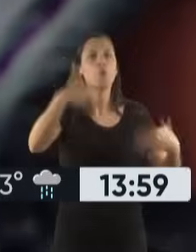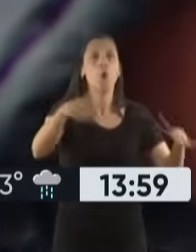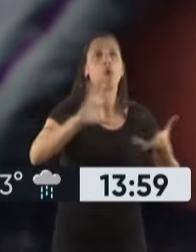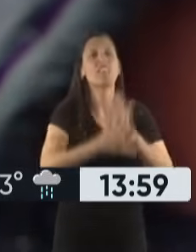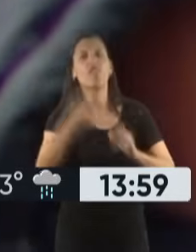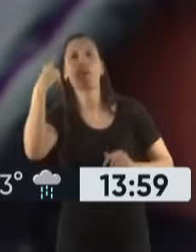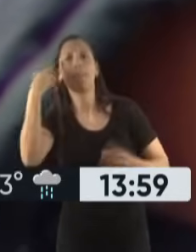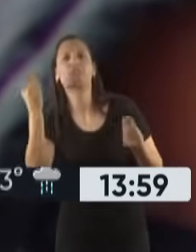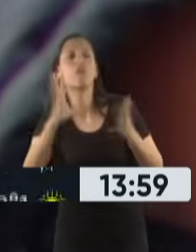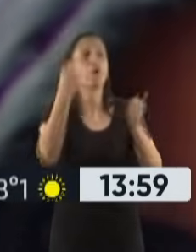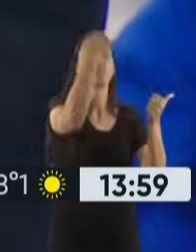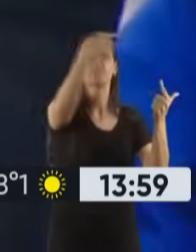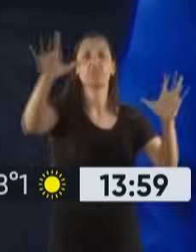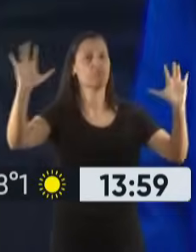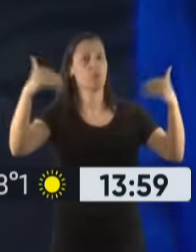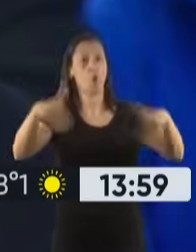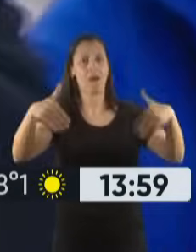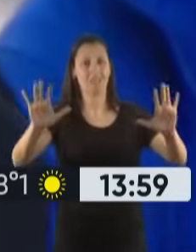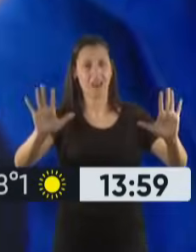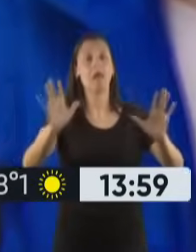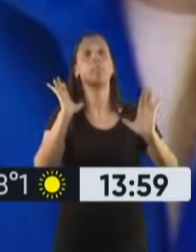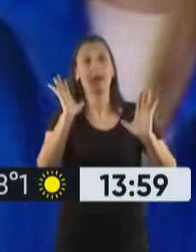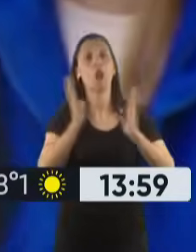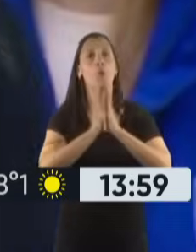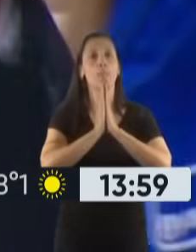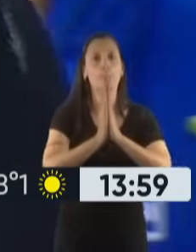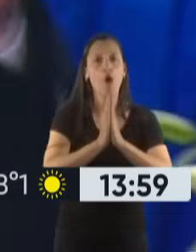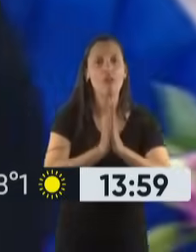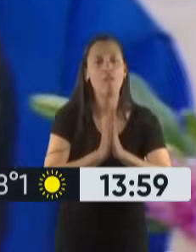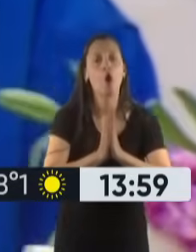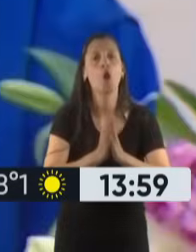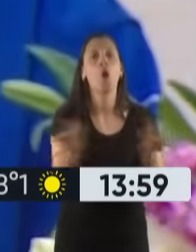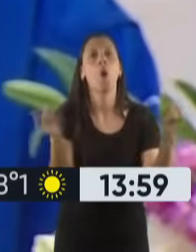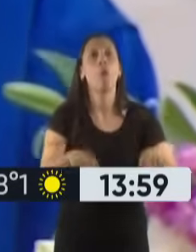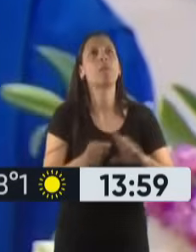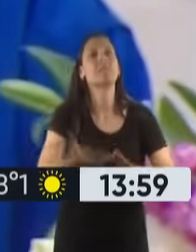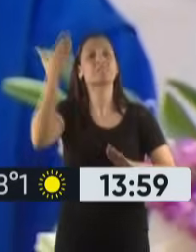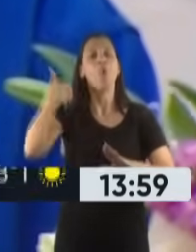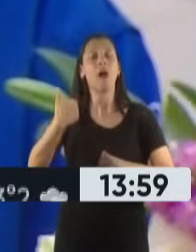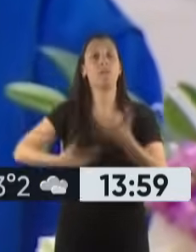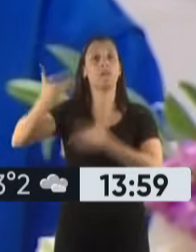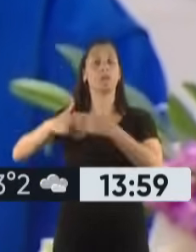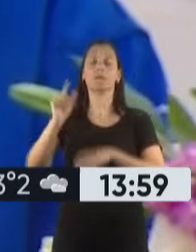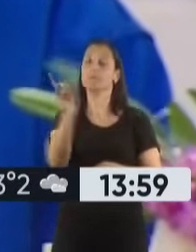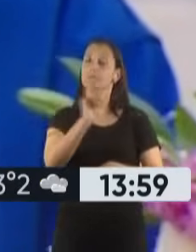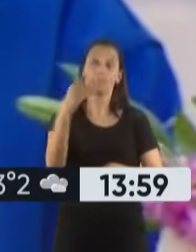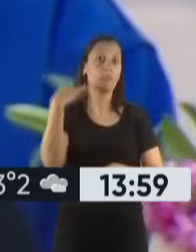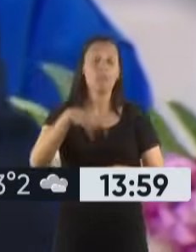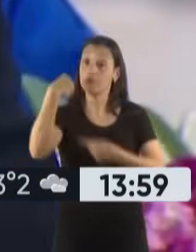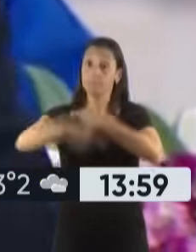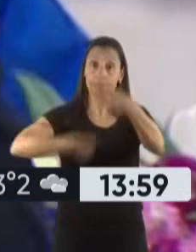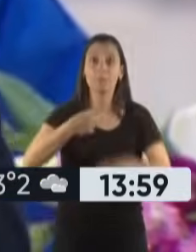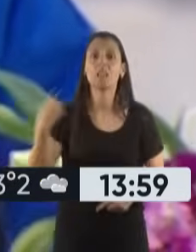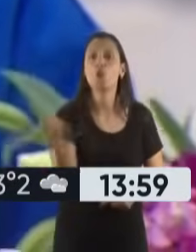piensen. Por favor, no demos un paso atrás. Hemos hecho lo